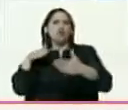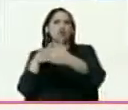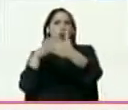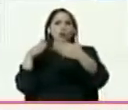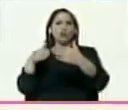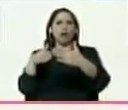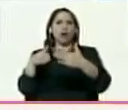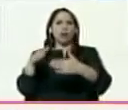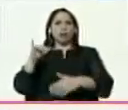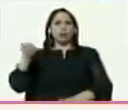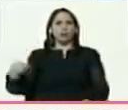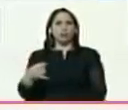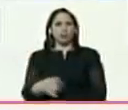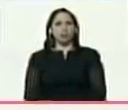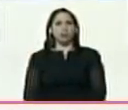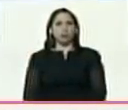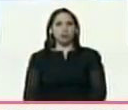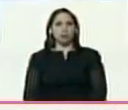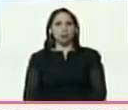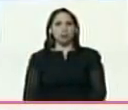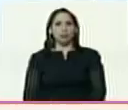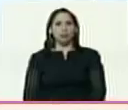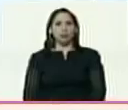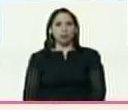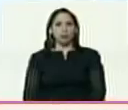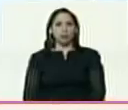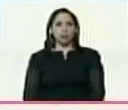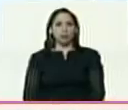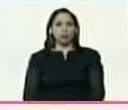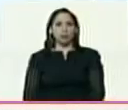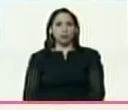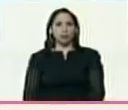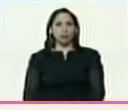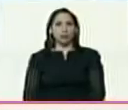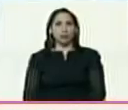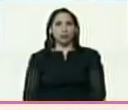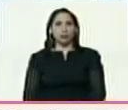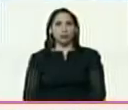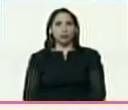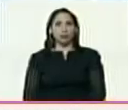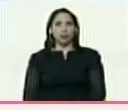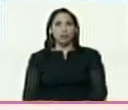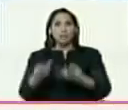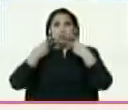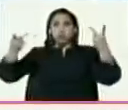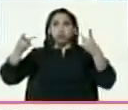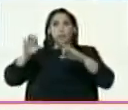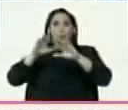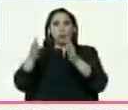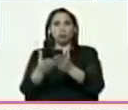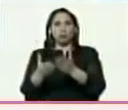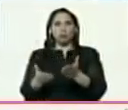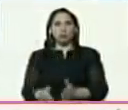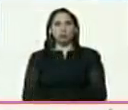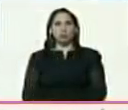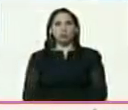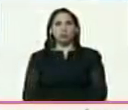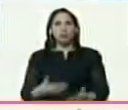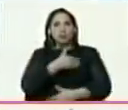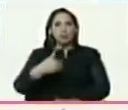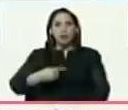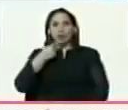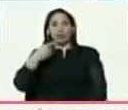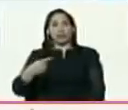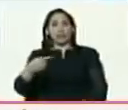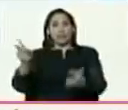duke un escándalo mundial igualmente quiero reseñar vean ustedes aquí